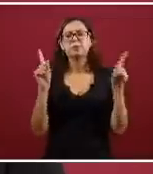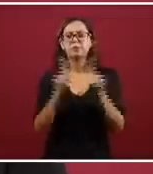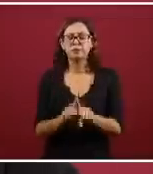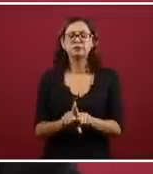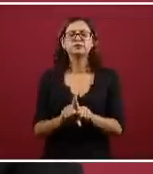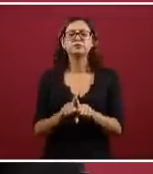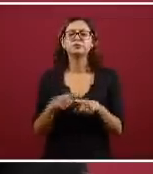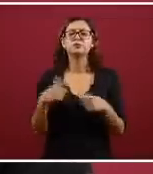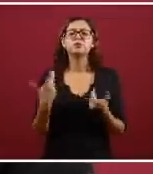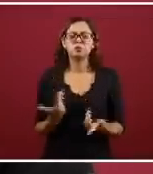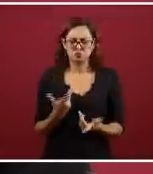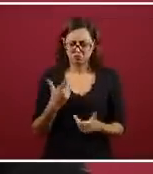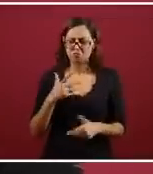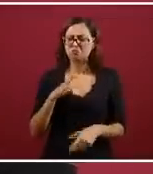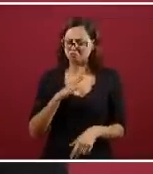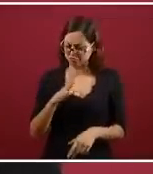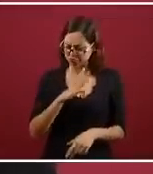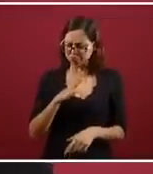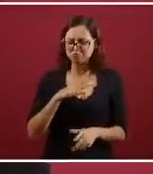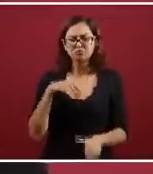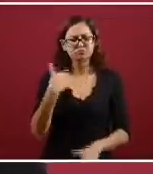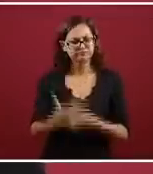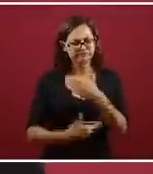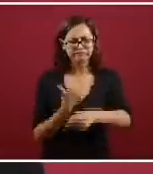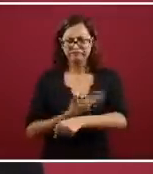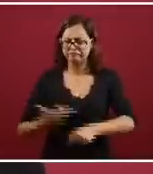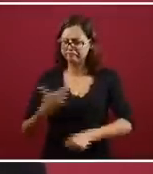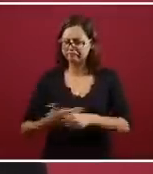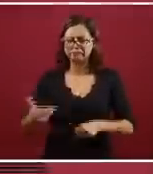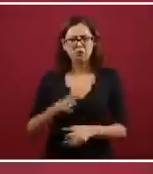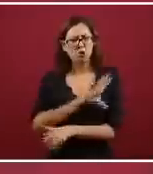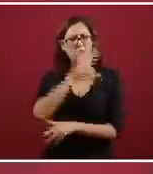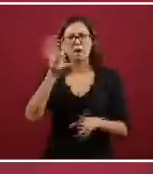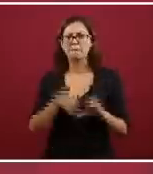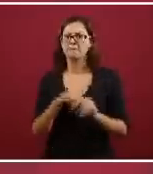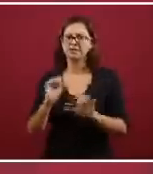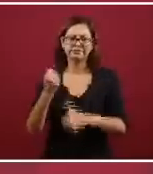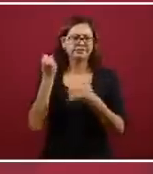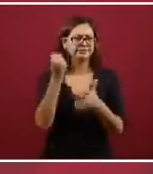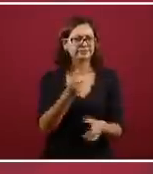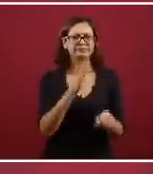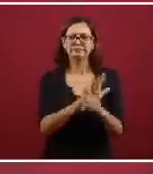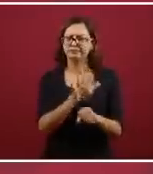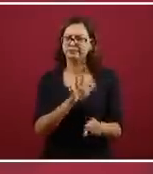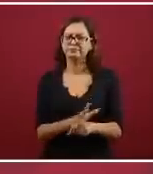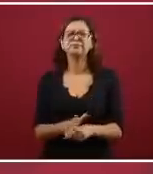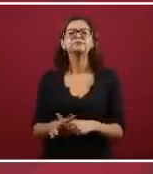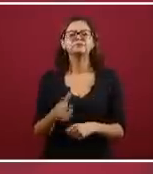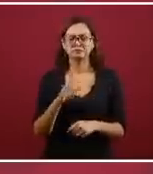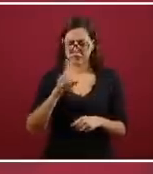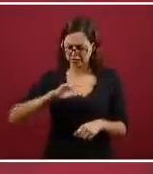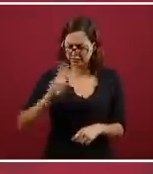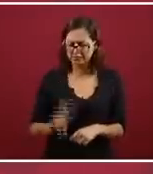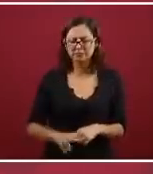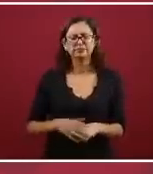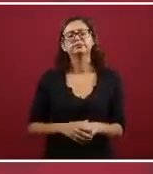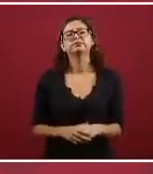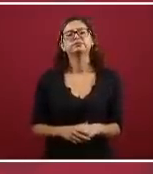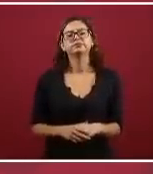tenerse, van a contarse con los recursos económicos suficientes.